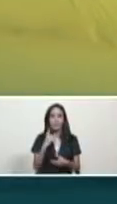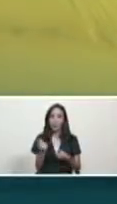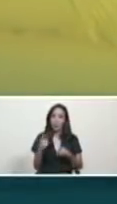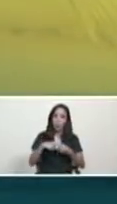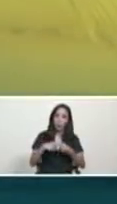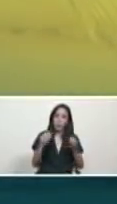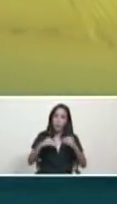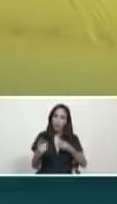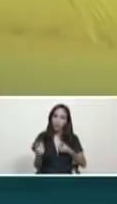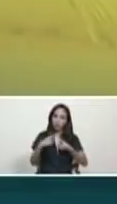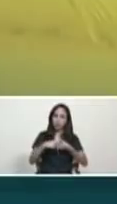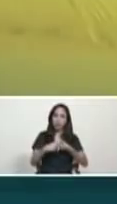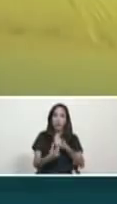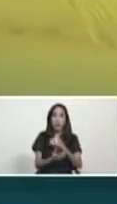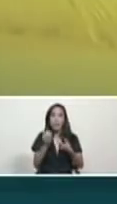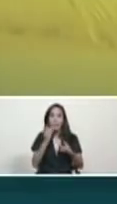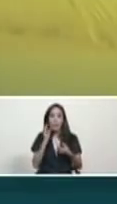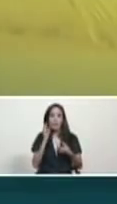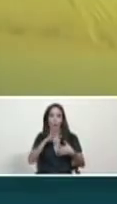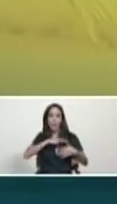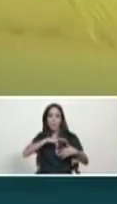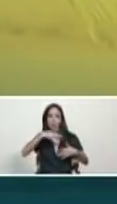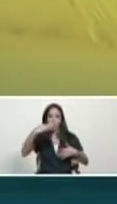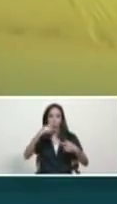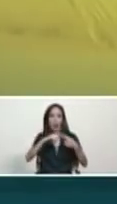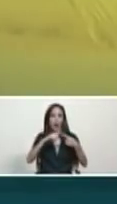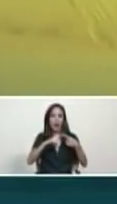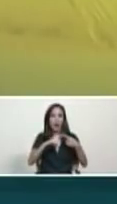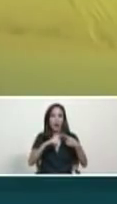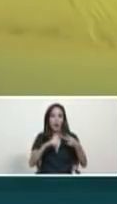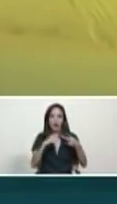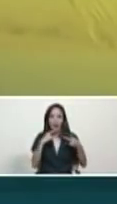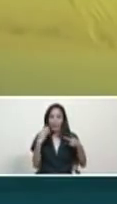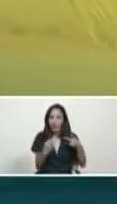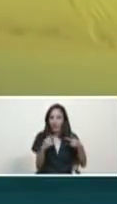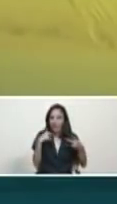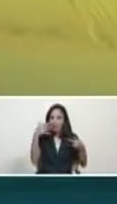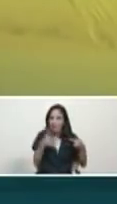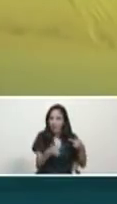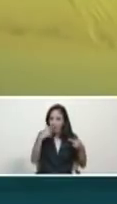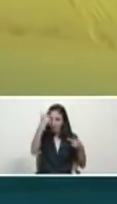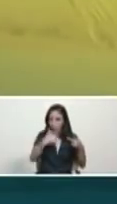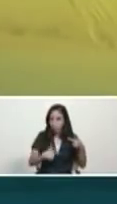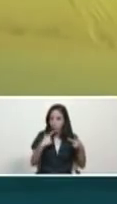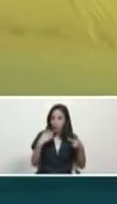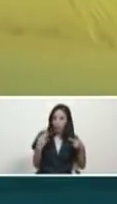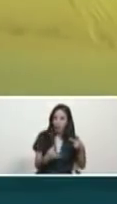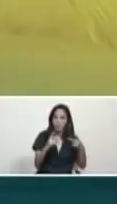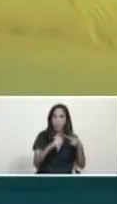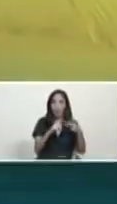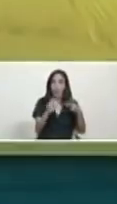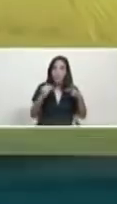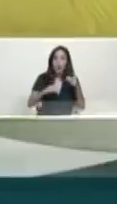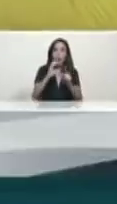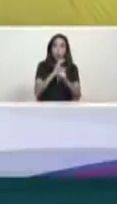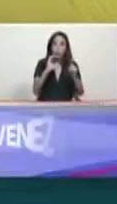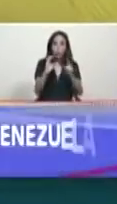lo espiritual, la verdad de quien somos, que suma lo